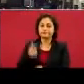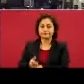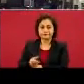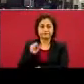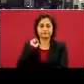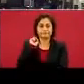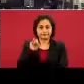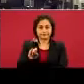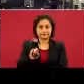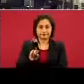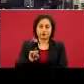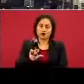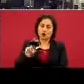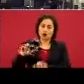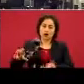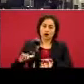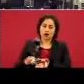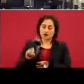como Sarlat,